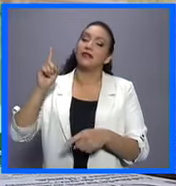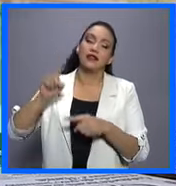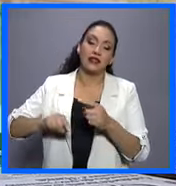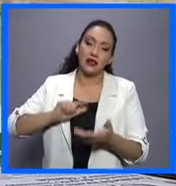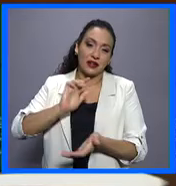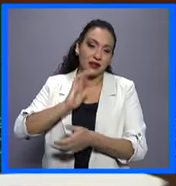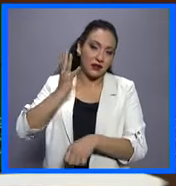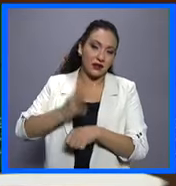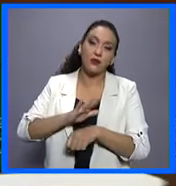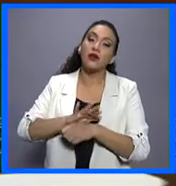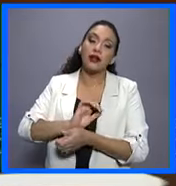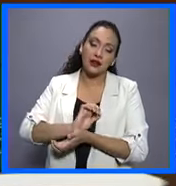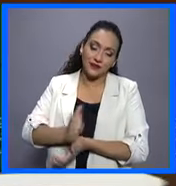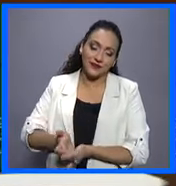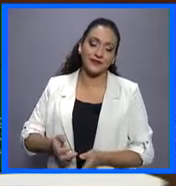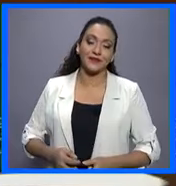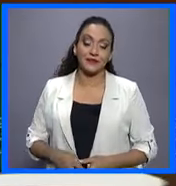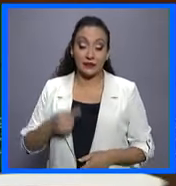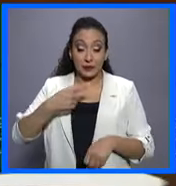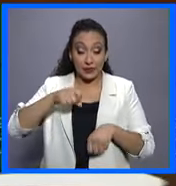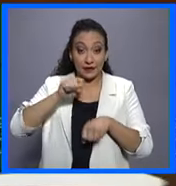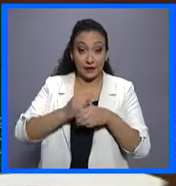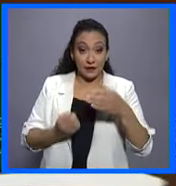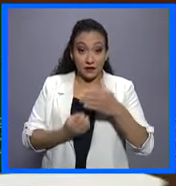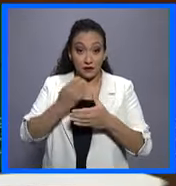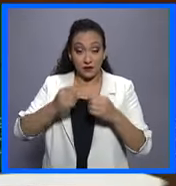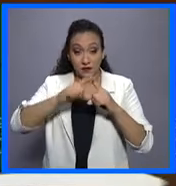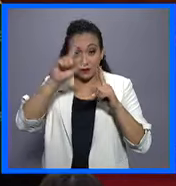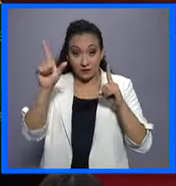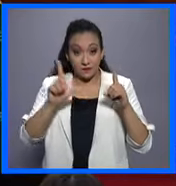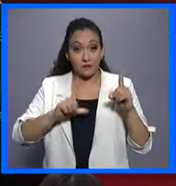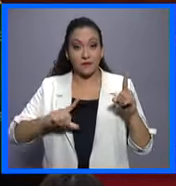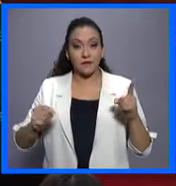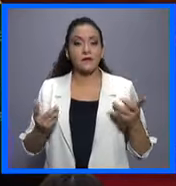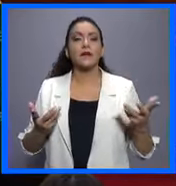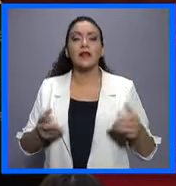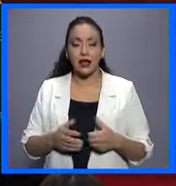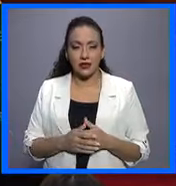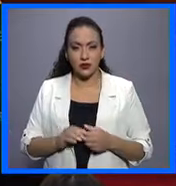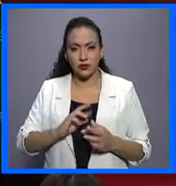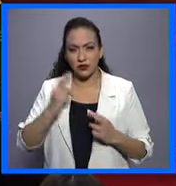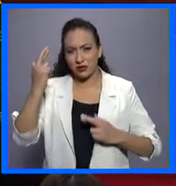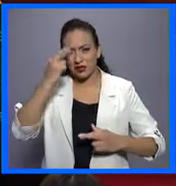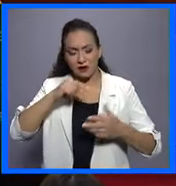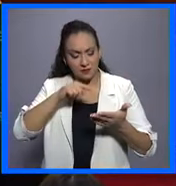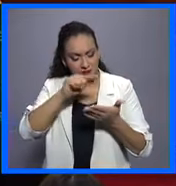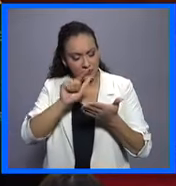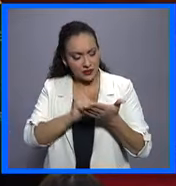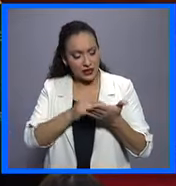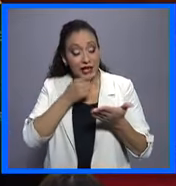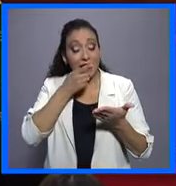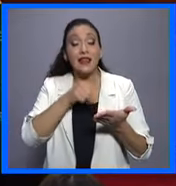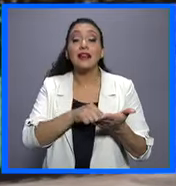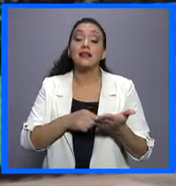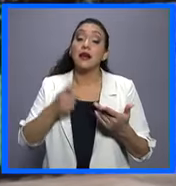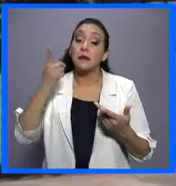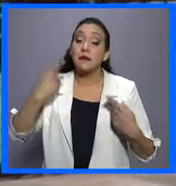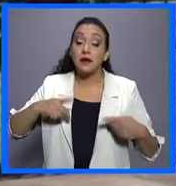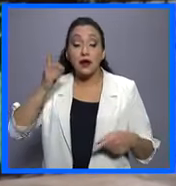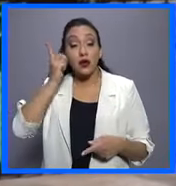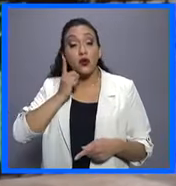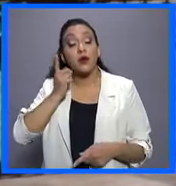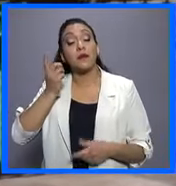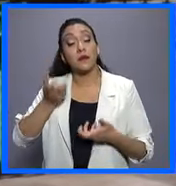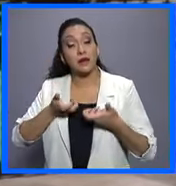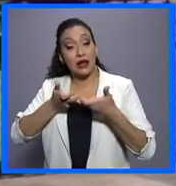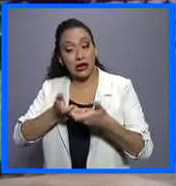discriminatorias. Esta semana, la nueva Suprema Corte de Justicia invalidó sanciones contra personas que durmieran en la